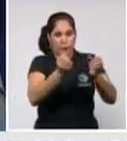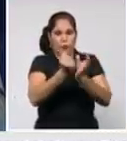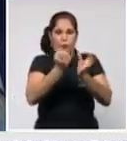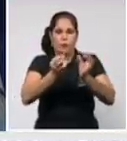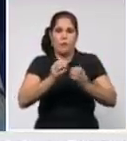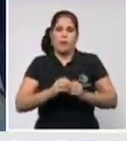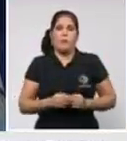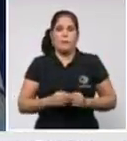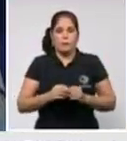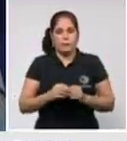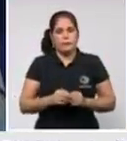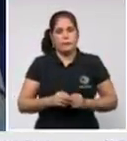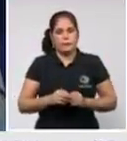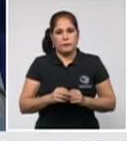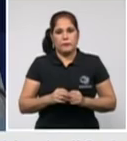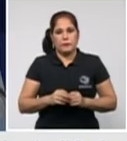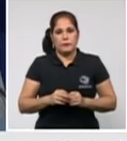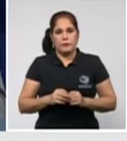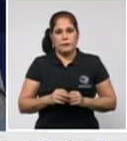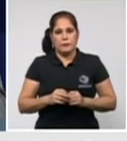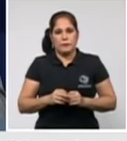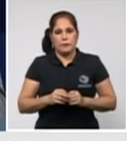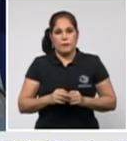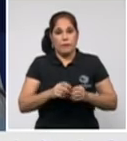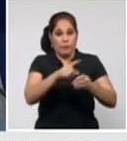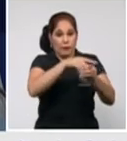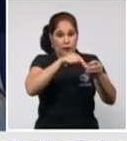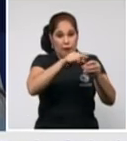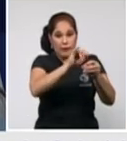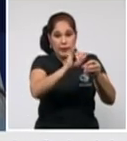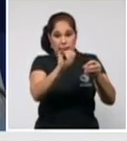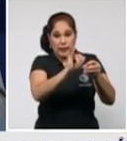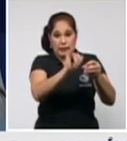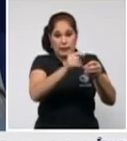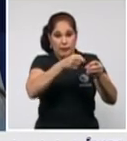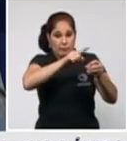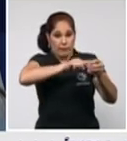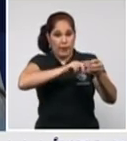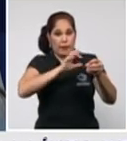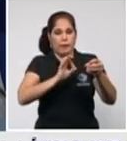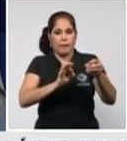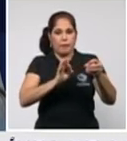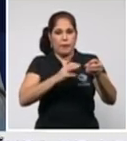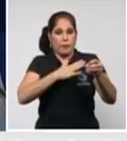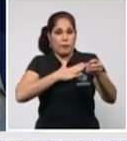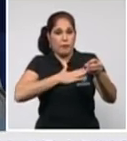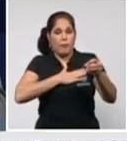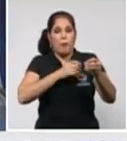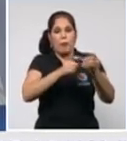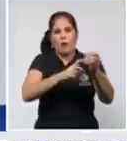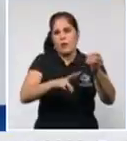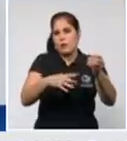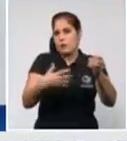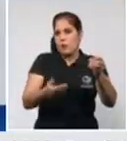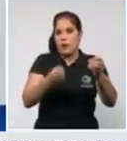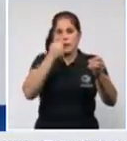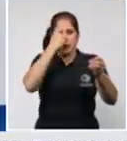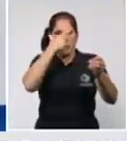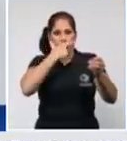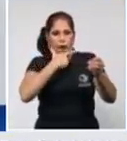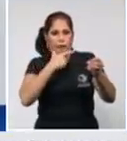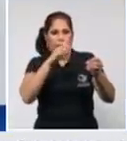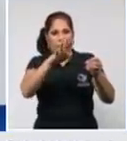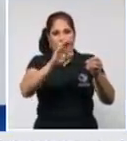nuestro país. Los 66 casos diagnosticados corresponden a las provincias de Ciego de Ávila,